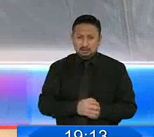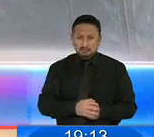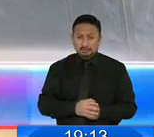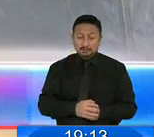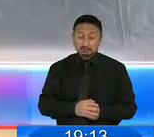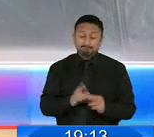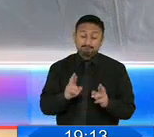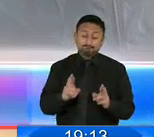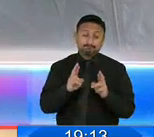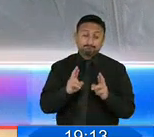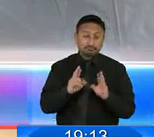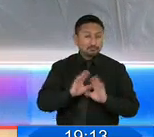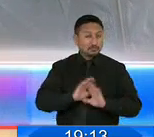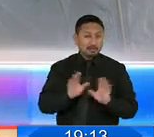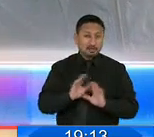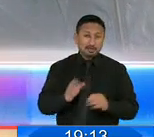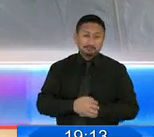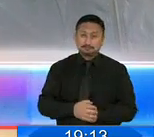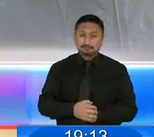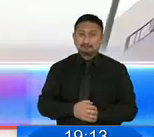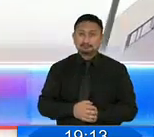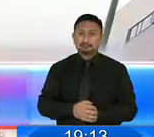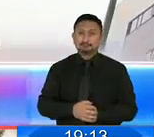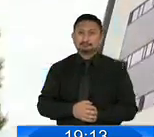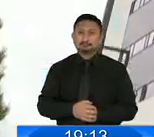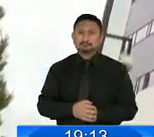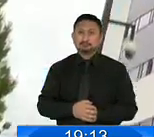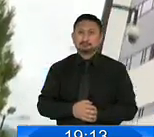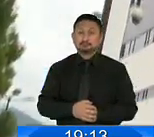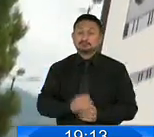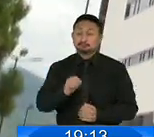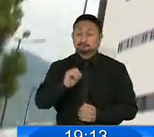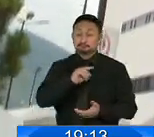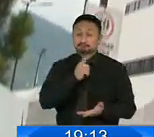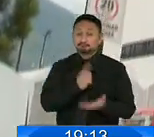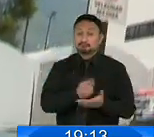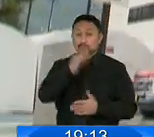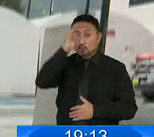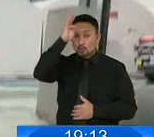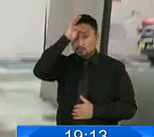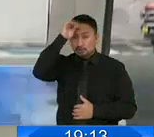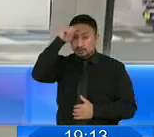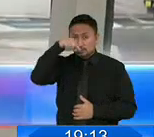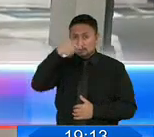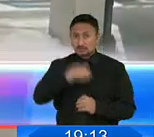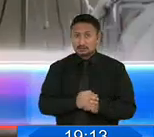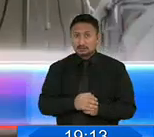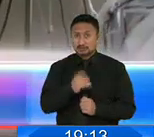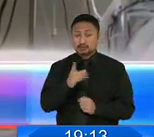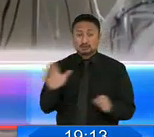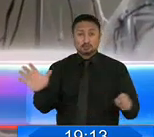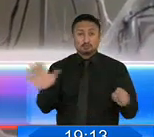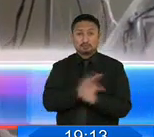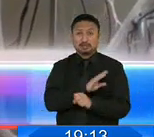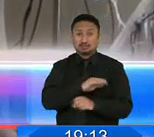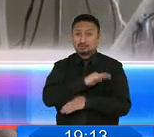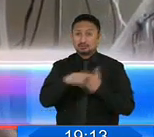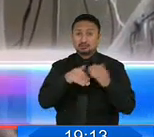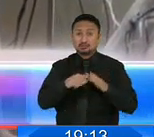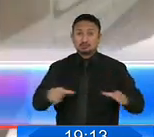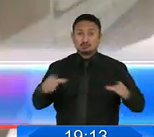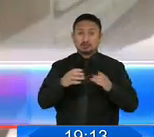que no sea este asunto de COVID. Y es que sí, este hospital se encuentra al tope de su capacidad en todas sus